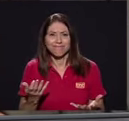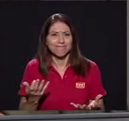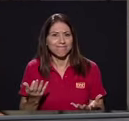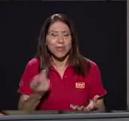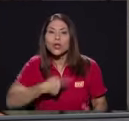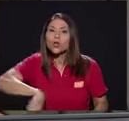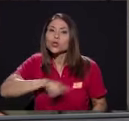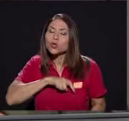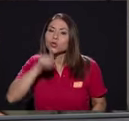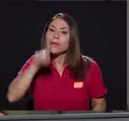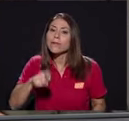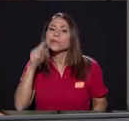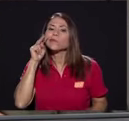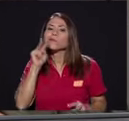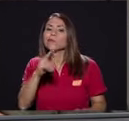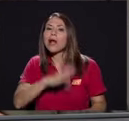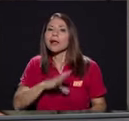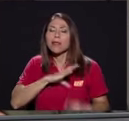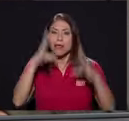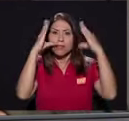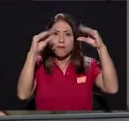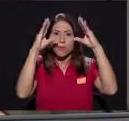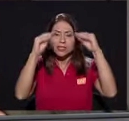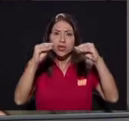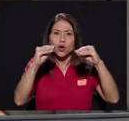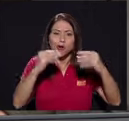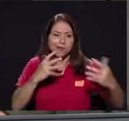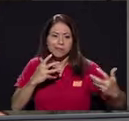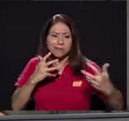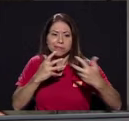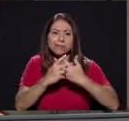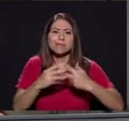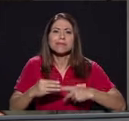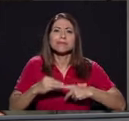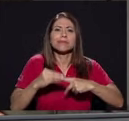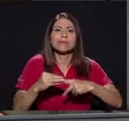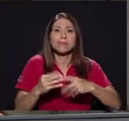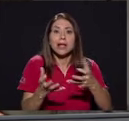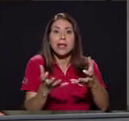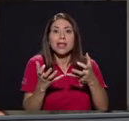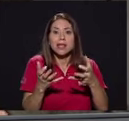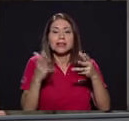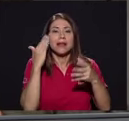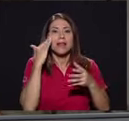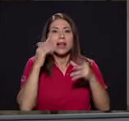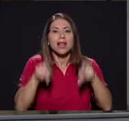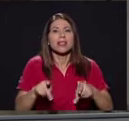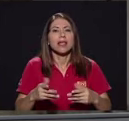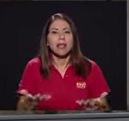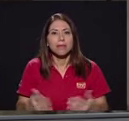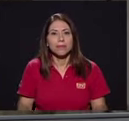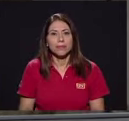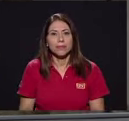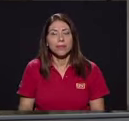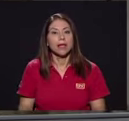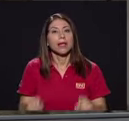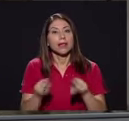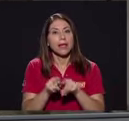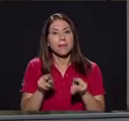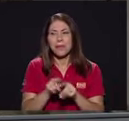que tenemos que ir a la calidad de esta información y la pertinencia con lo que la gente quiere saber. Lo otro a lo que quiero referirme